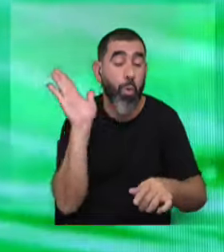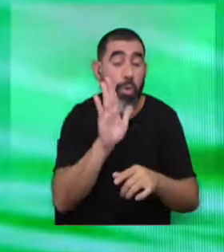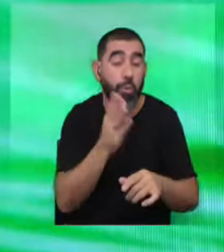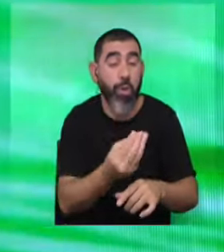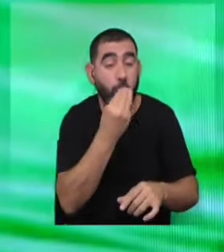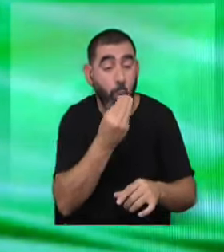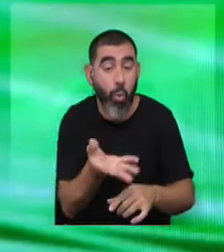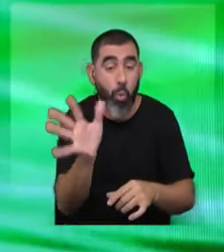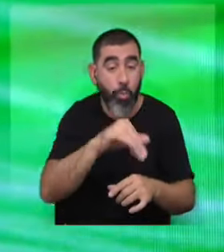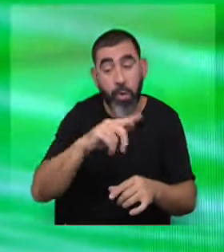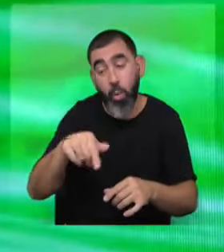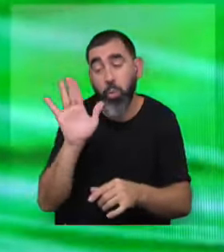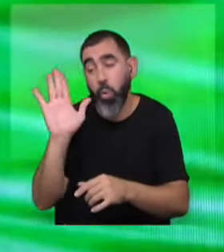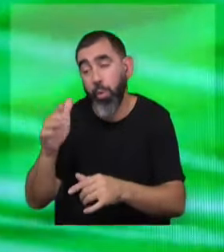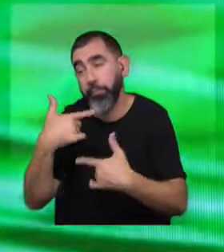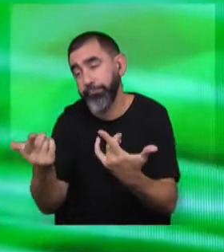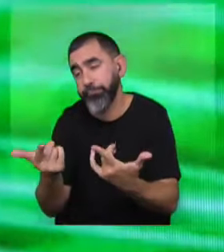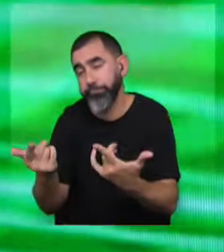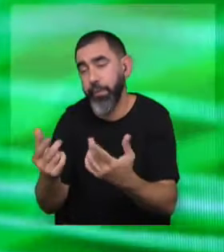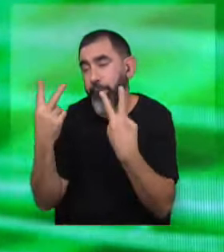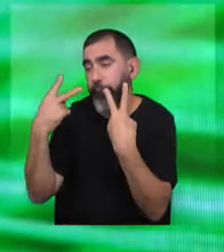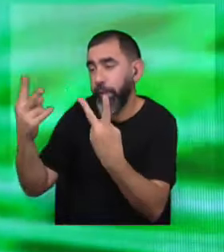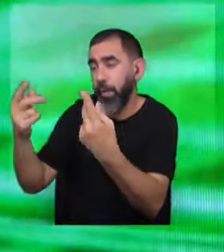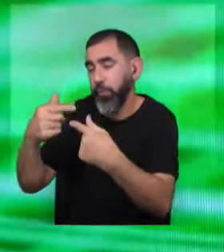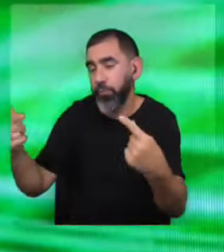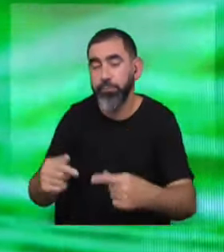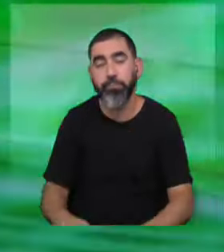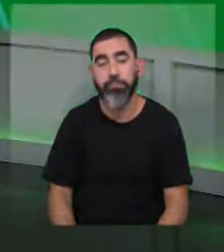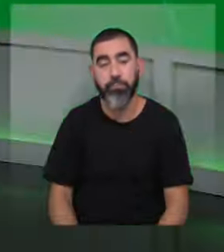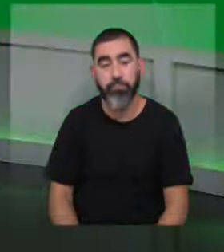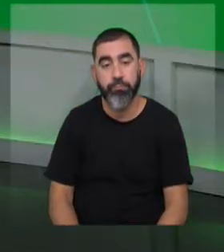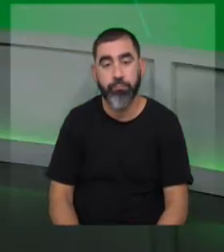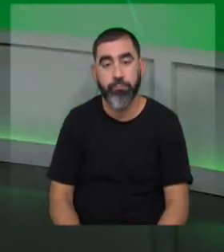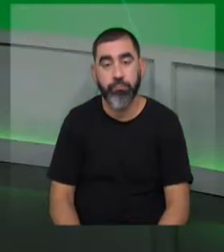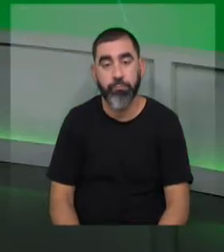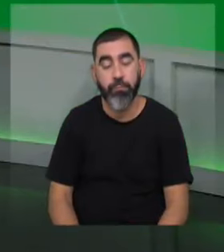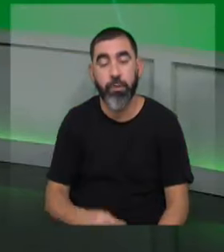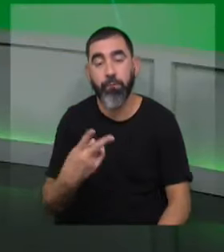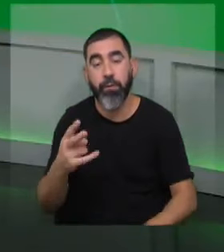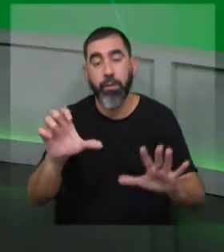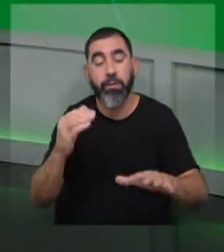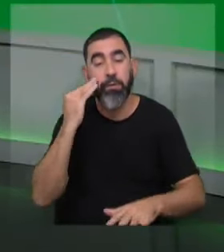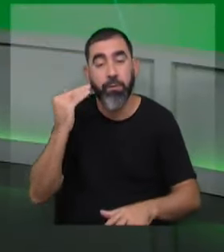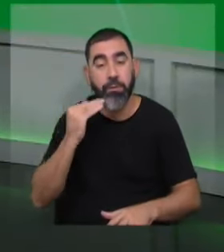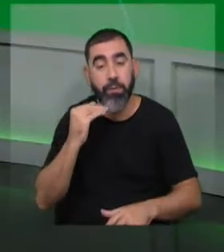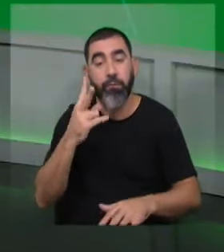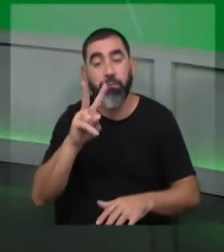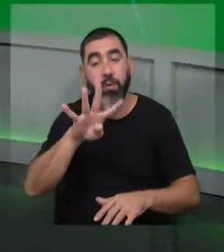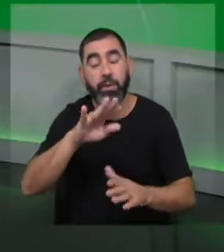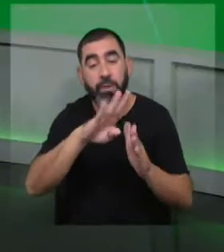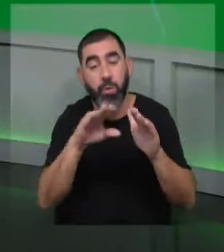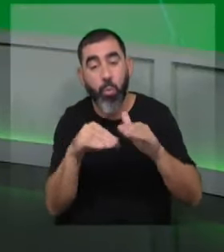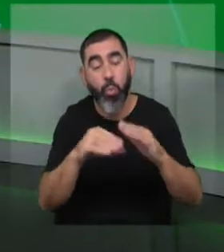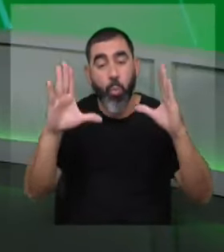para comer todos los meses y otros se endeudan para irse de viaje. Desde el 26 de abril, 24 refugios